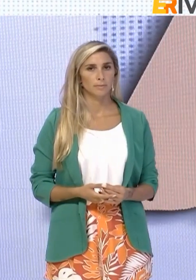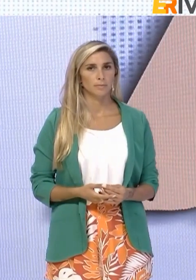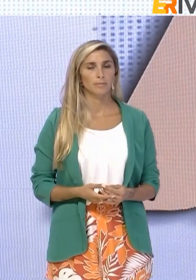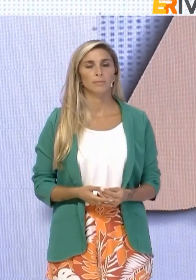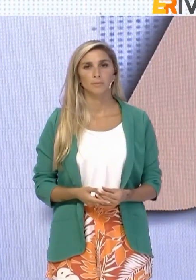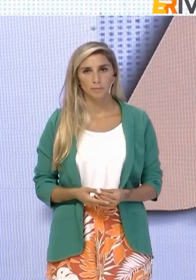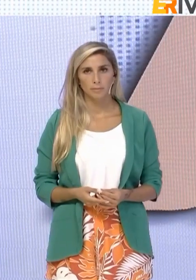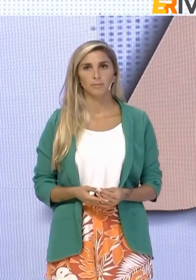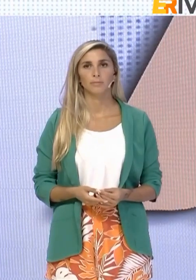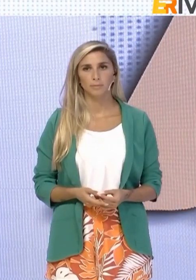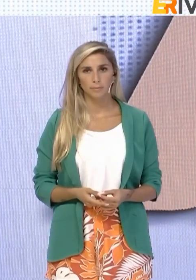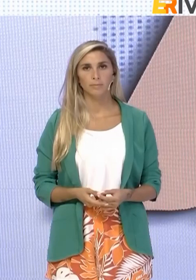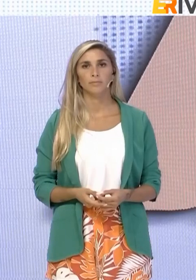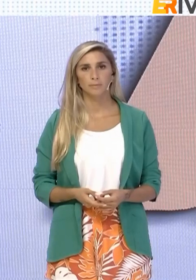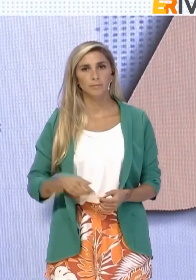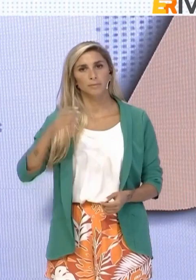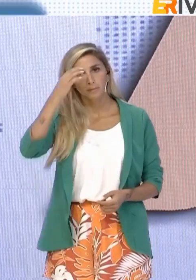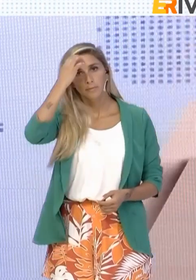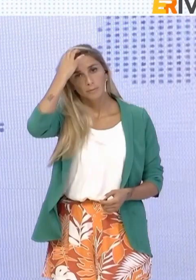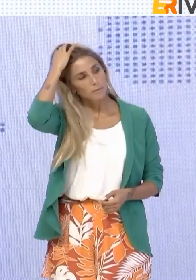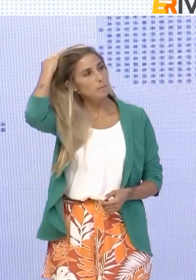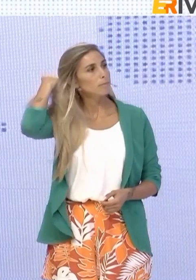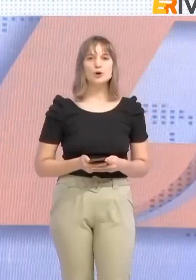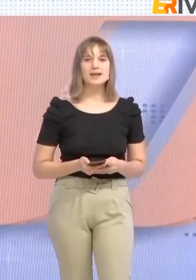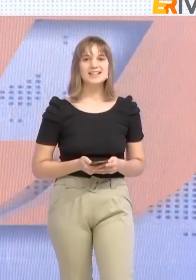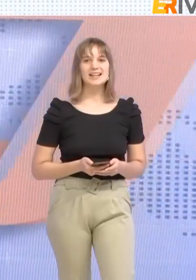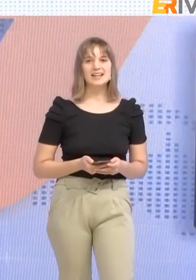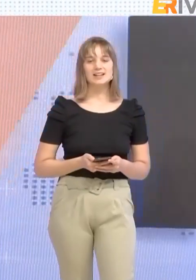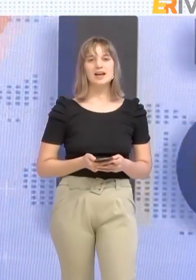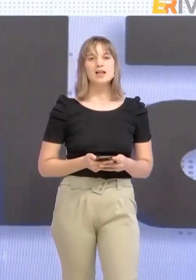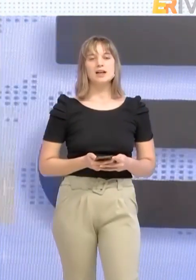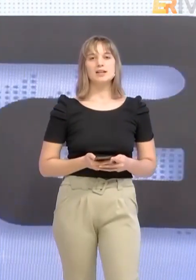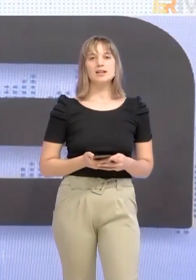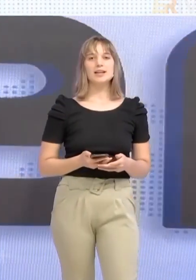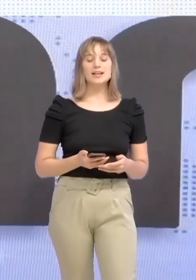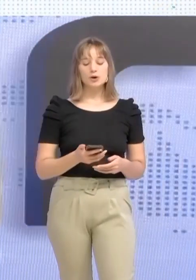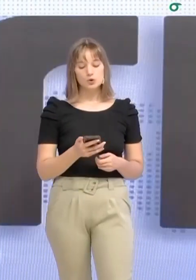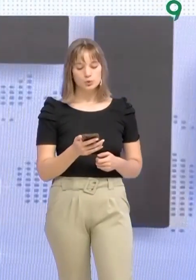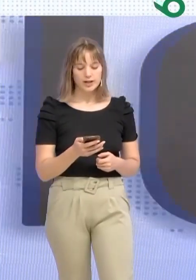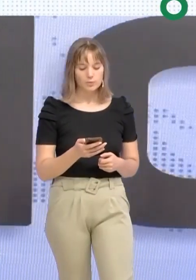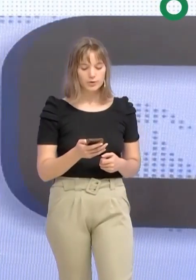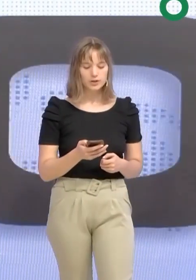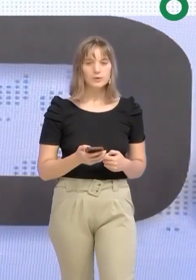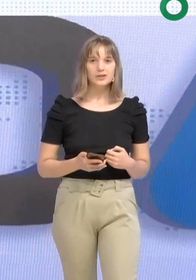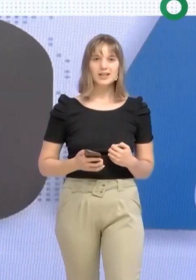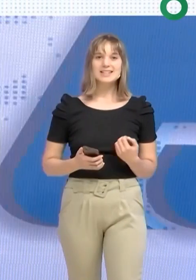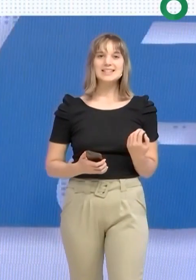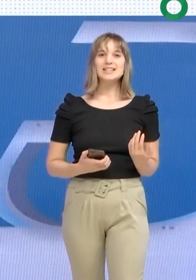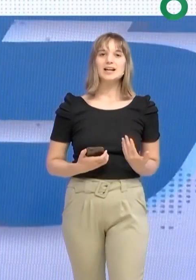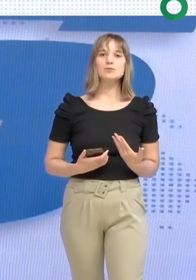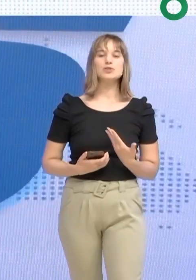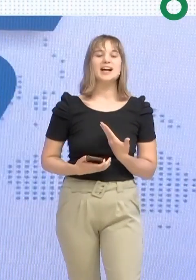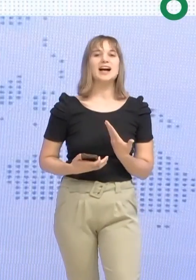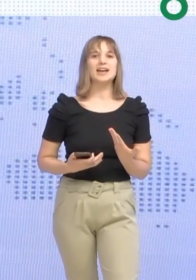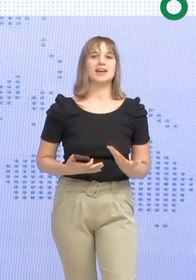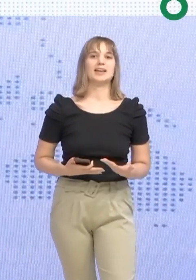paso. A partir de ahí, olvídate. Sí, estar un poco más alerta. Y te quería consultar un poquito, Verónica, si